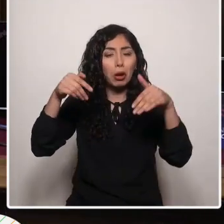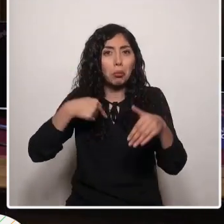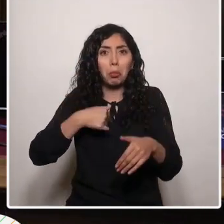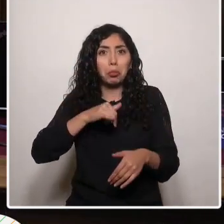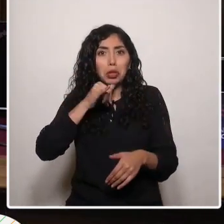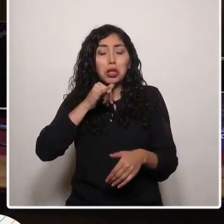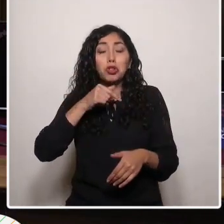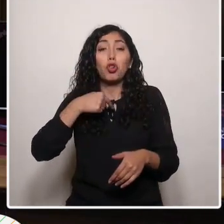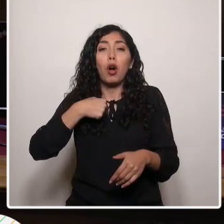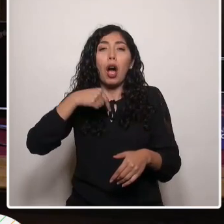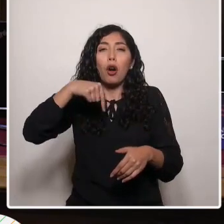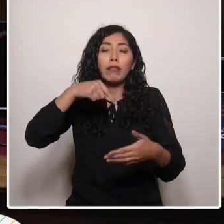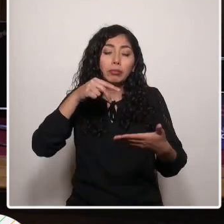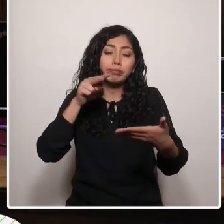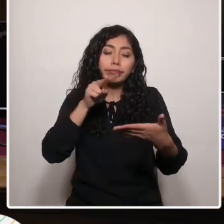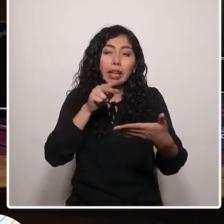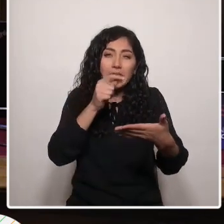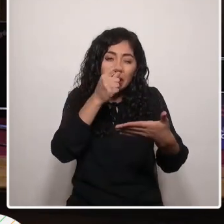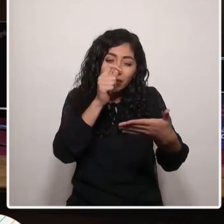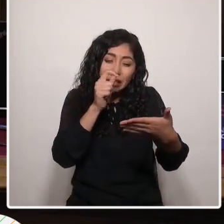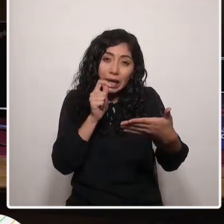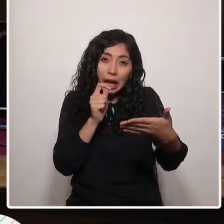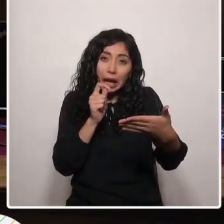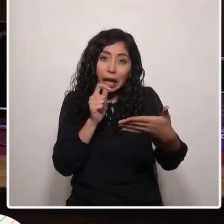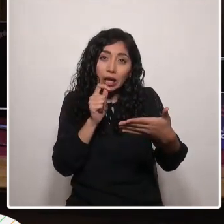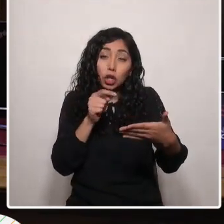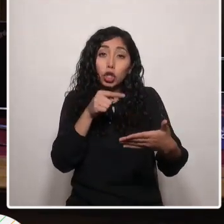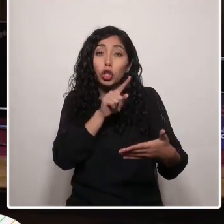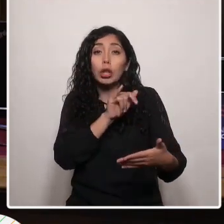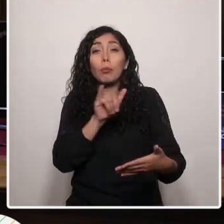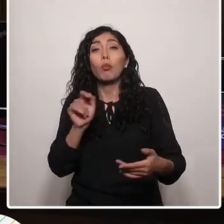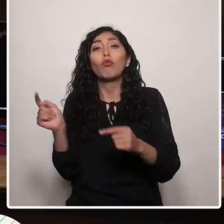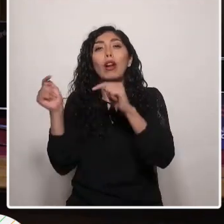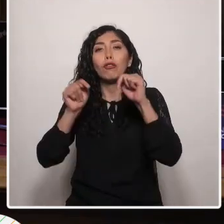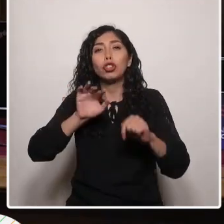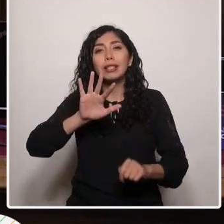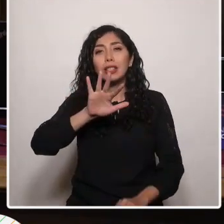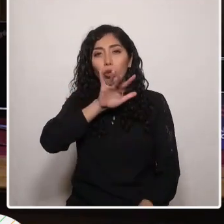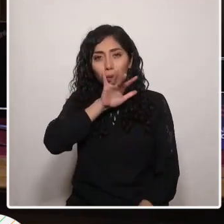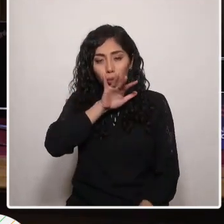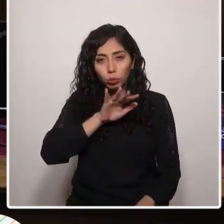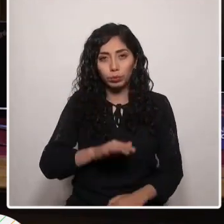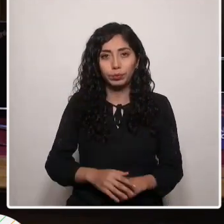verificar esta circunstancia y regreso en 5 minutos. Gracias.